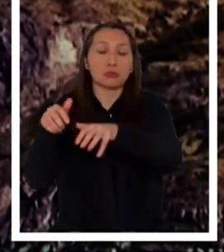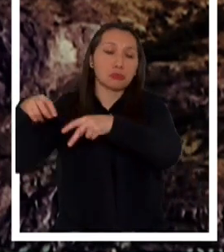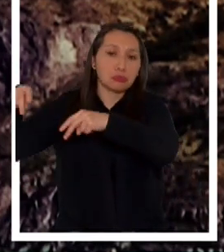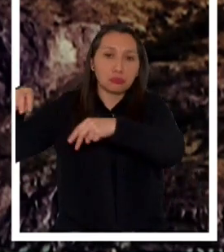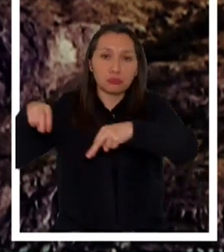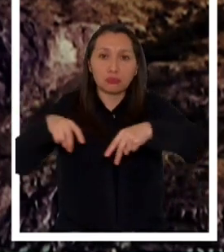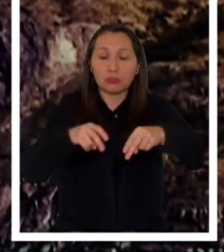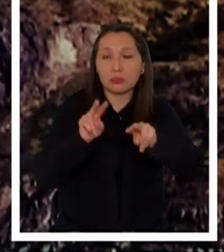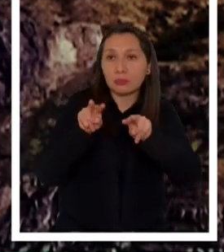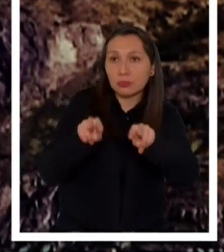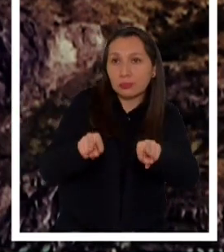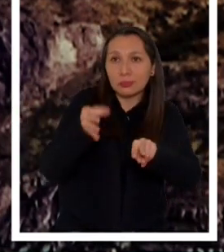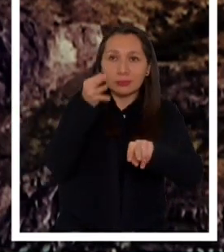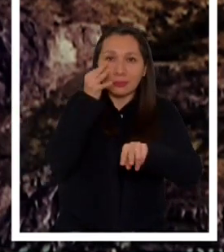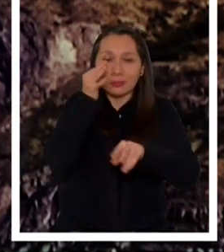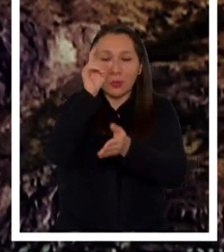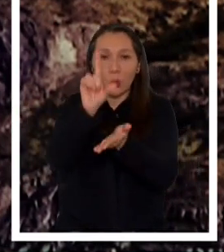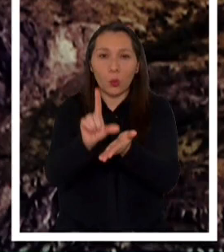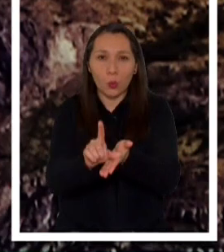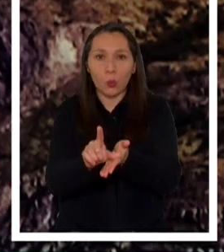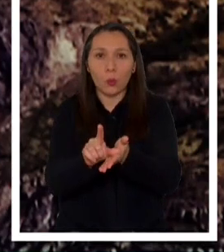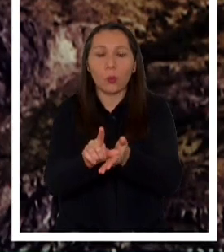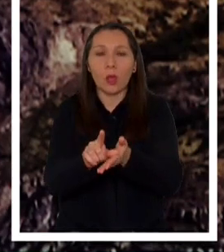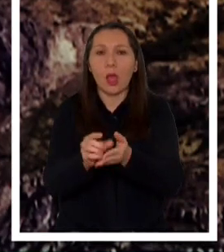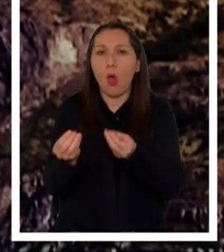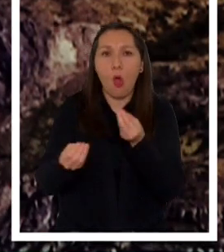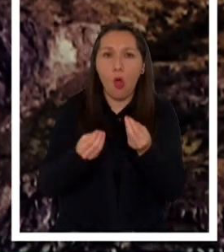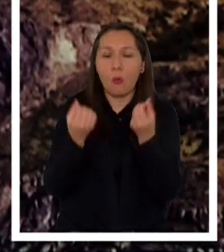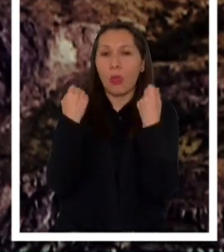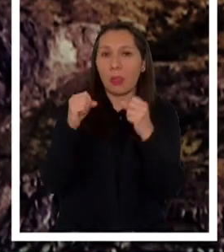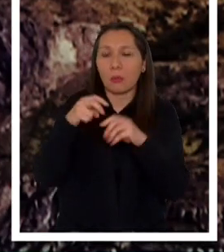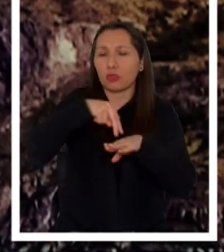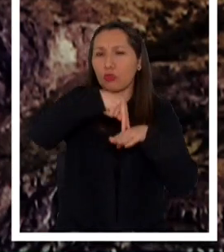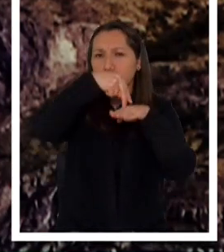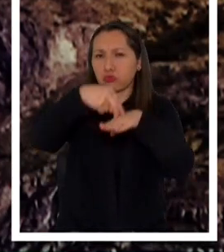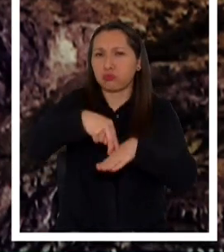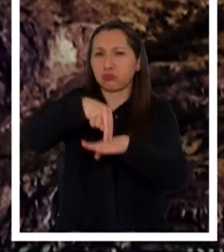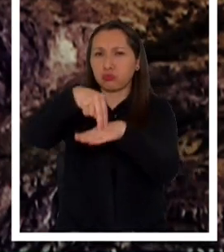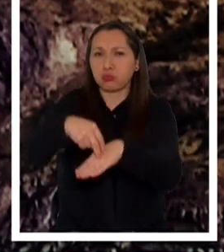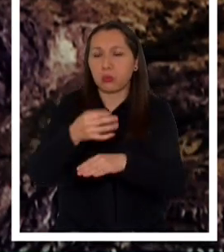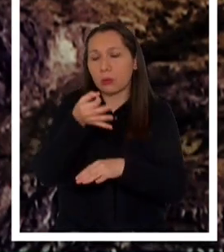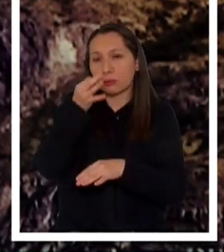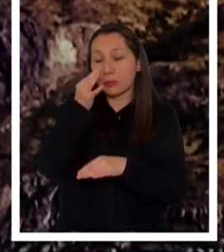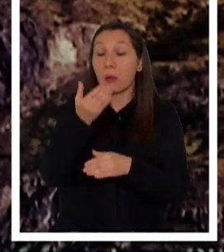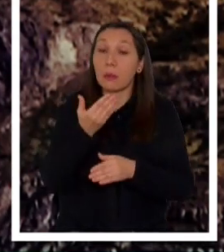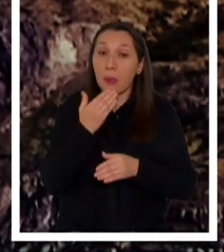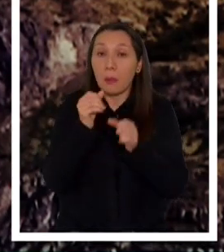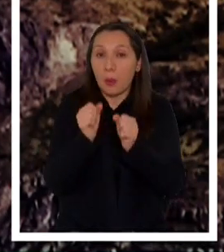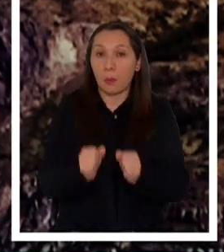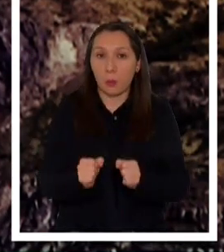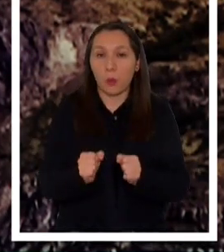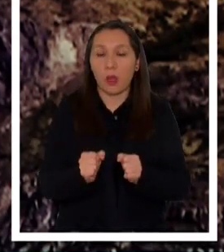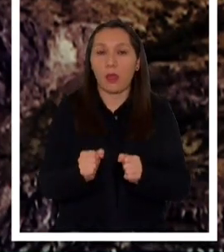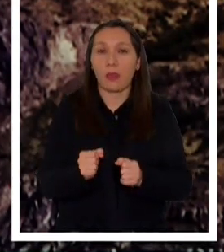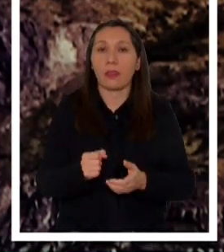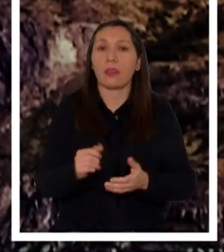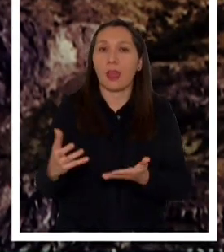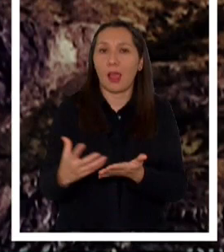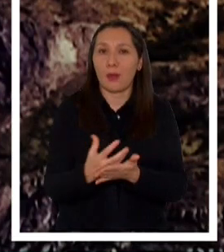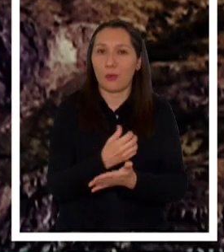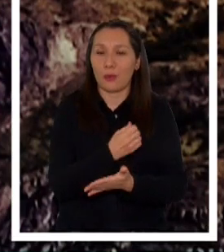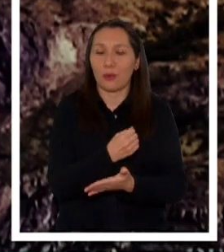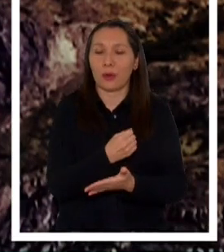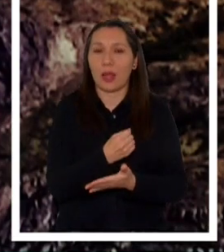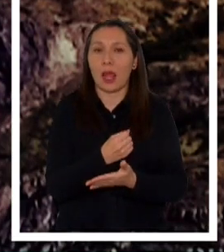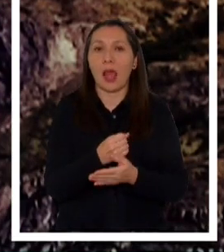pueda admirar en este lugar el desempeño de los deportistas y para que también pueda lograr